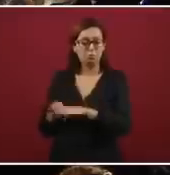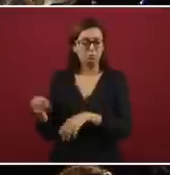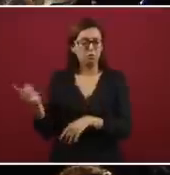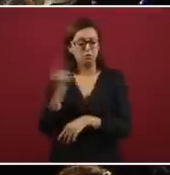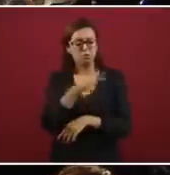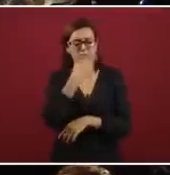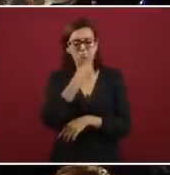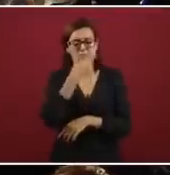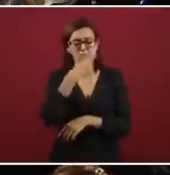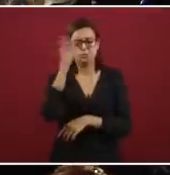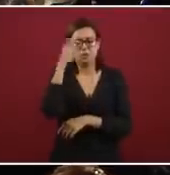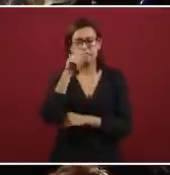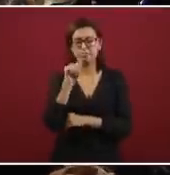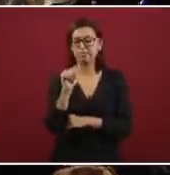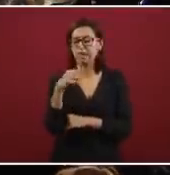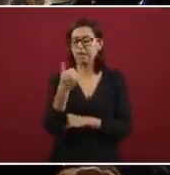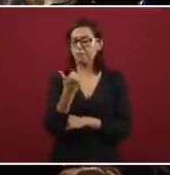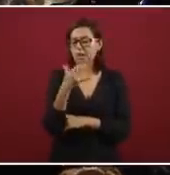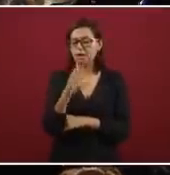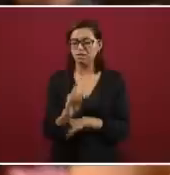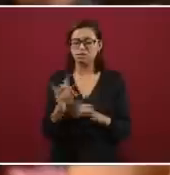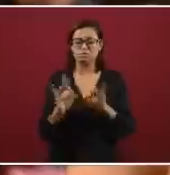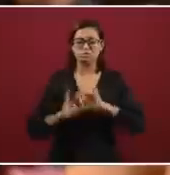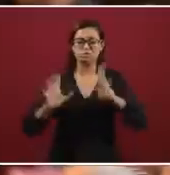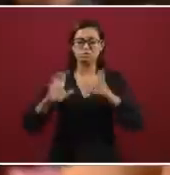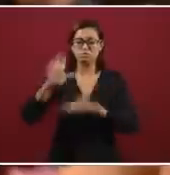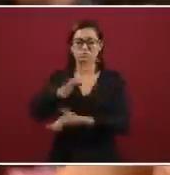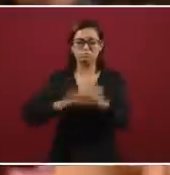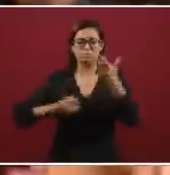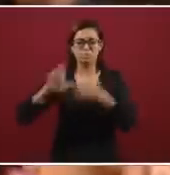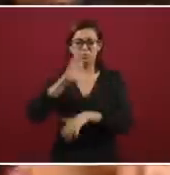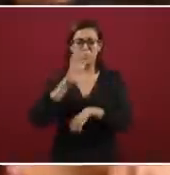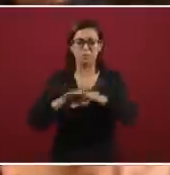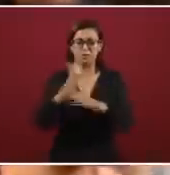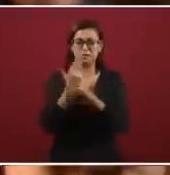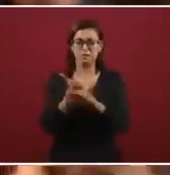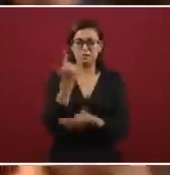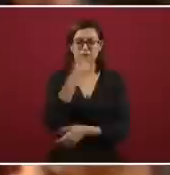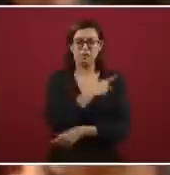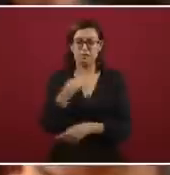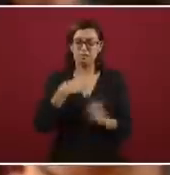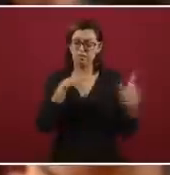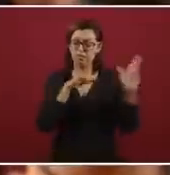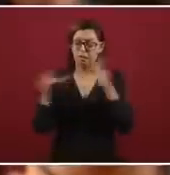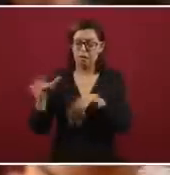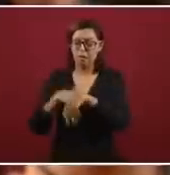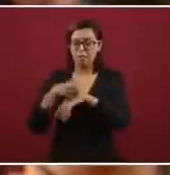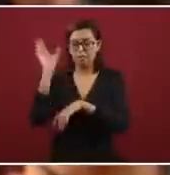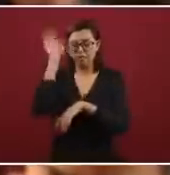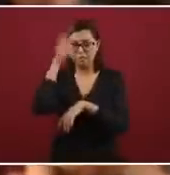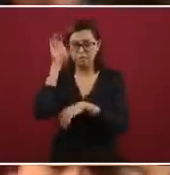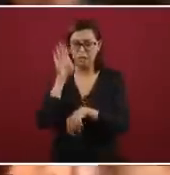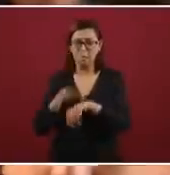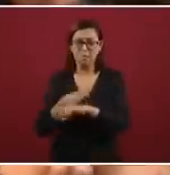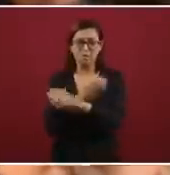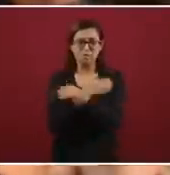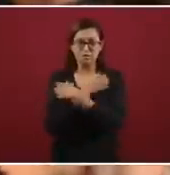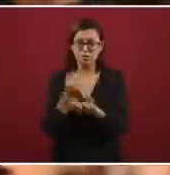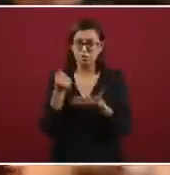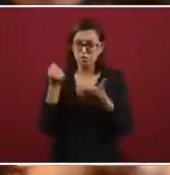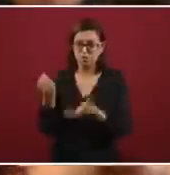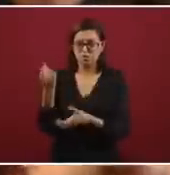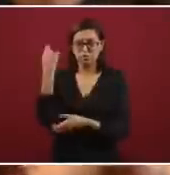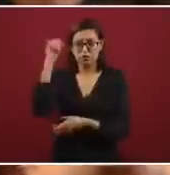científico mexicano, que en las grandes crisis es lo que se debe actuar al revés, meterle más a la ciencia, invertir más en educación y